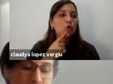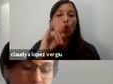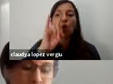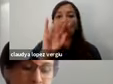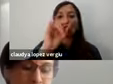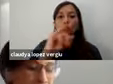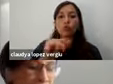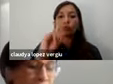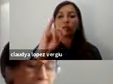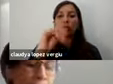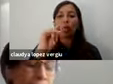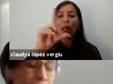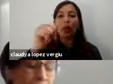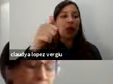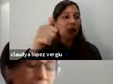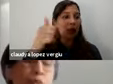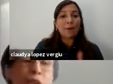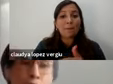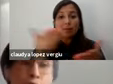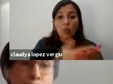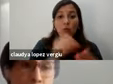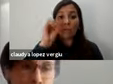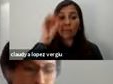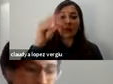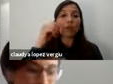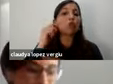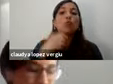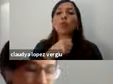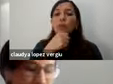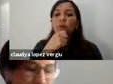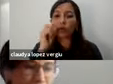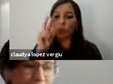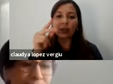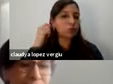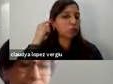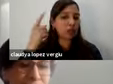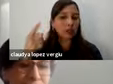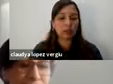Nubes. Y la invitamos a prender su micrófono, por favor.